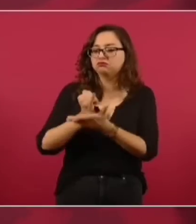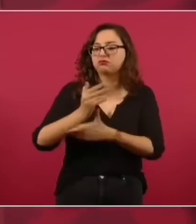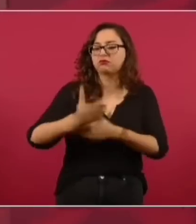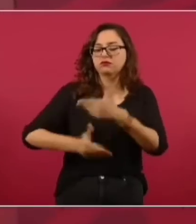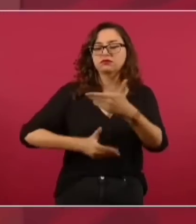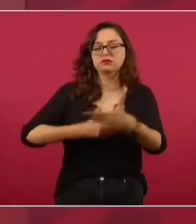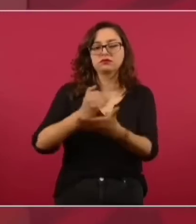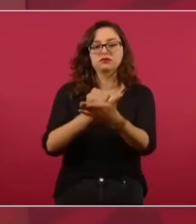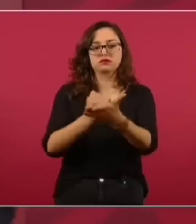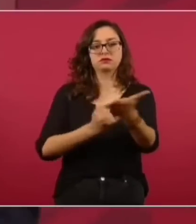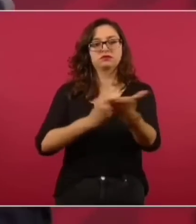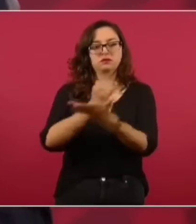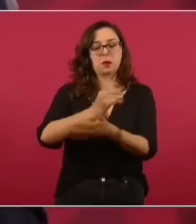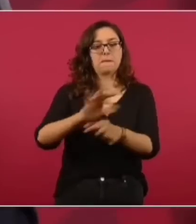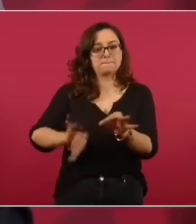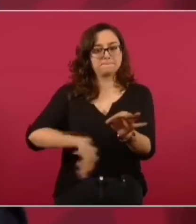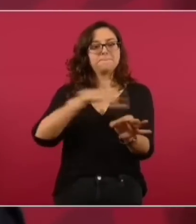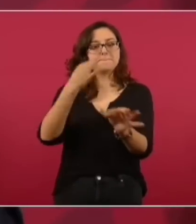terminen